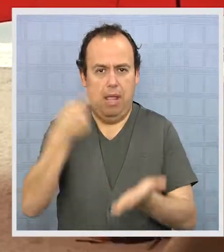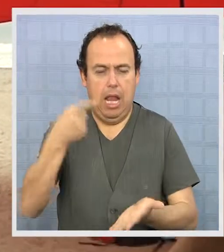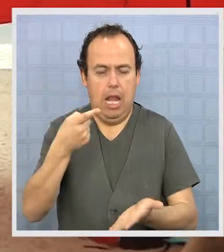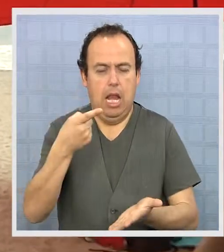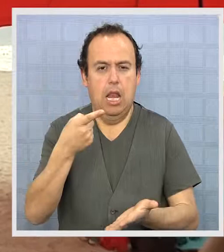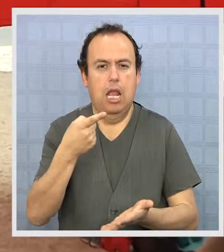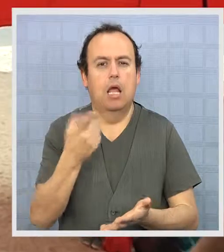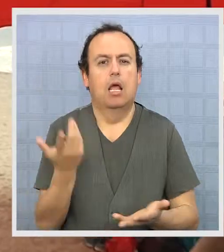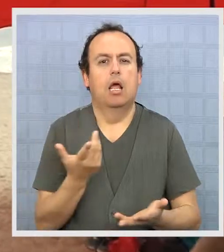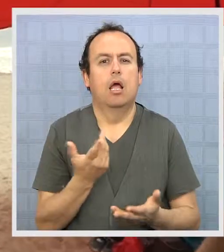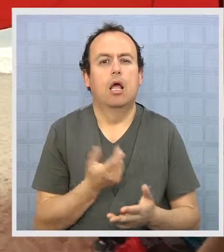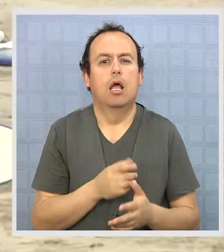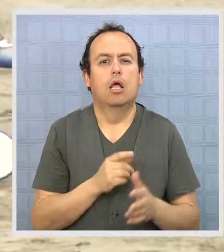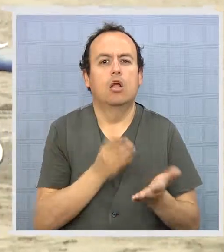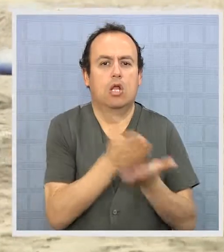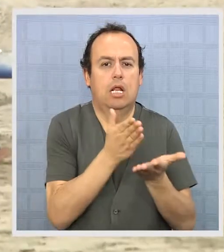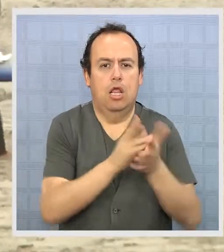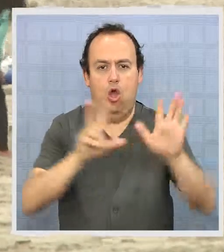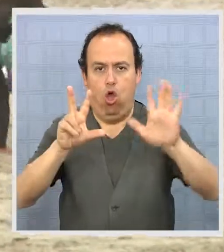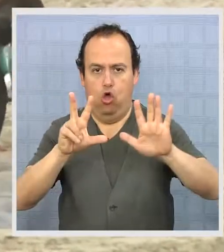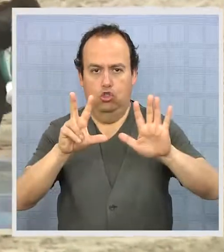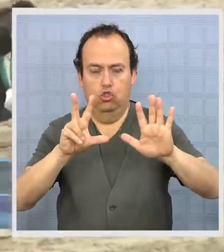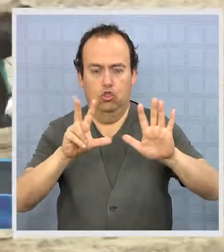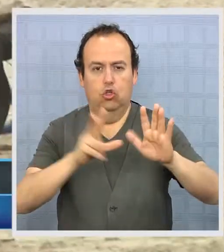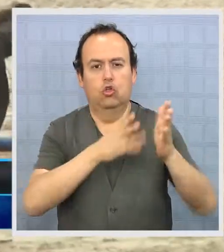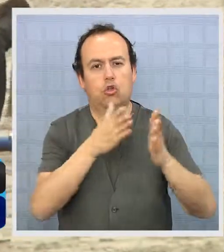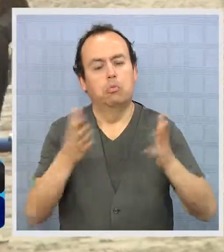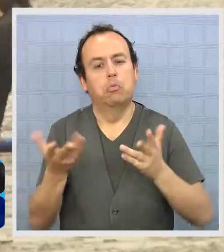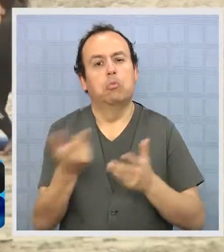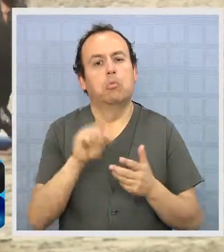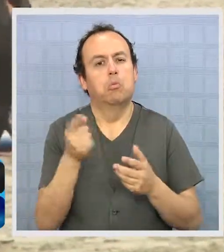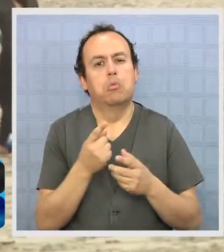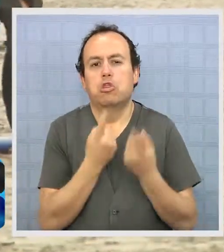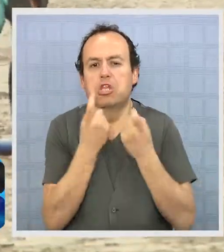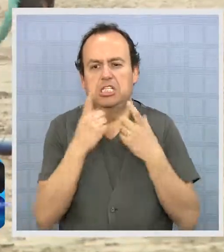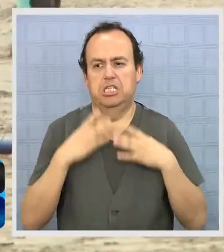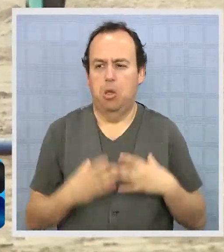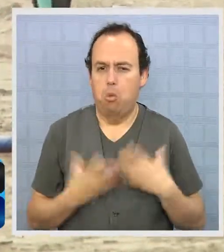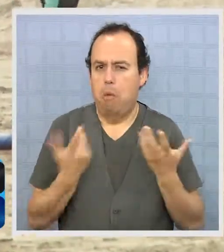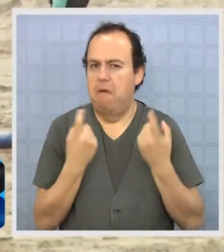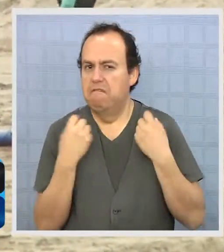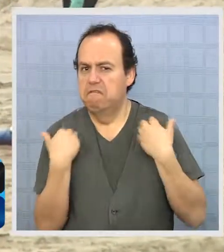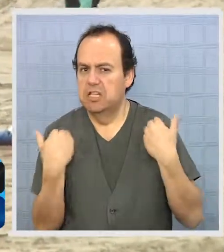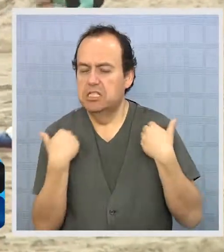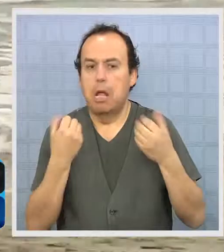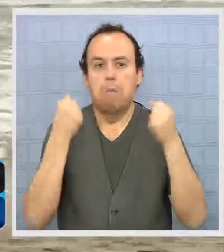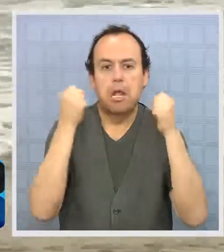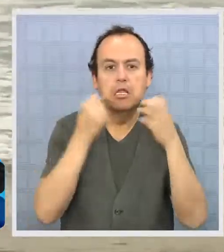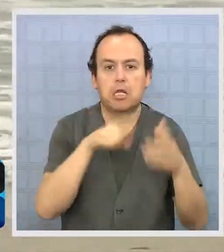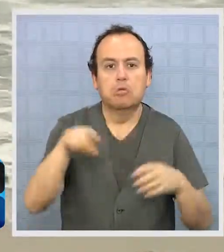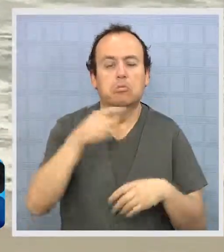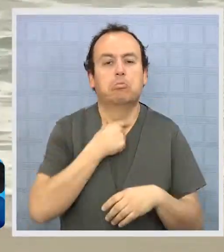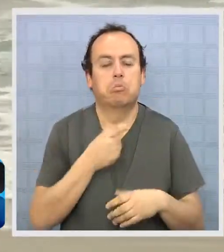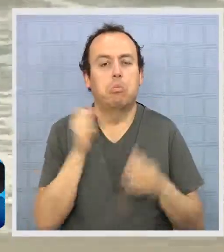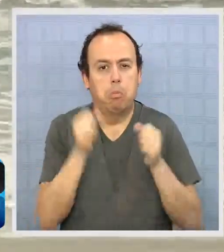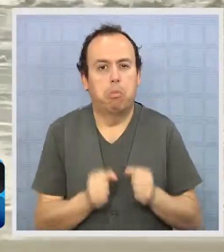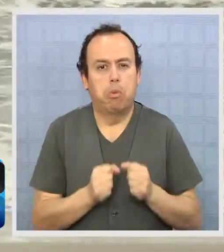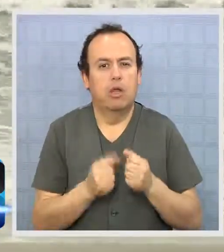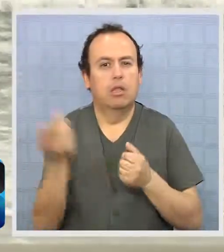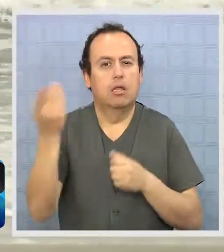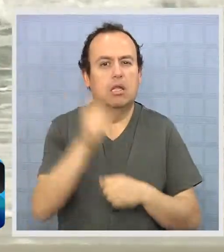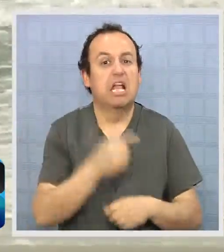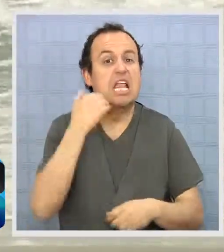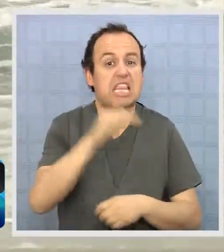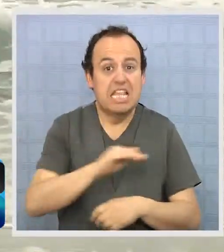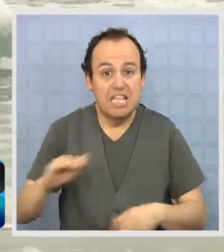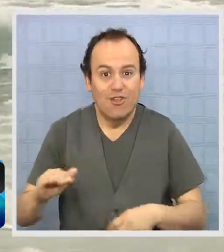son cuentas de ocho clases no se requieren mayores capacidades físicas para practicar este deporte por lo que es posible ver a